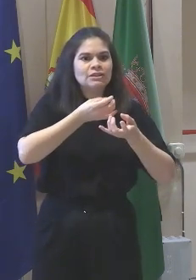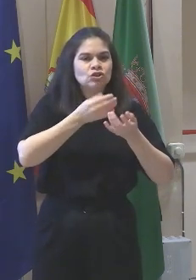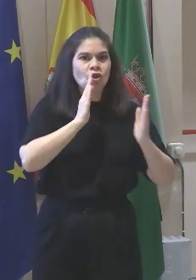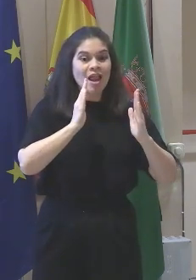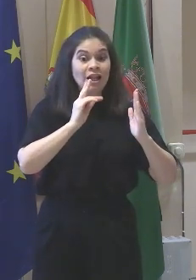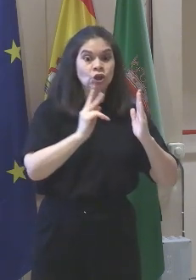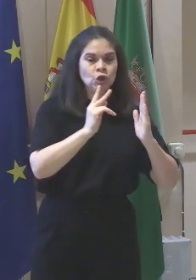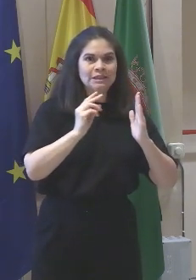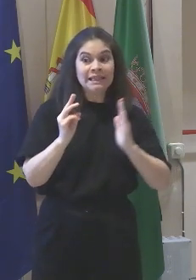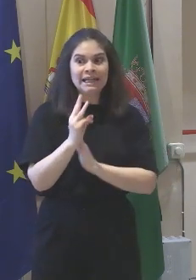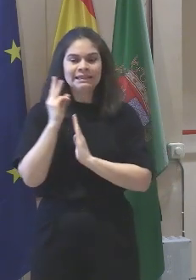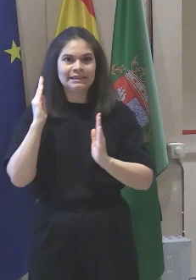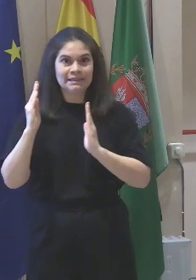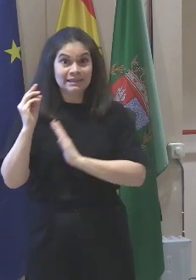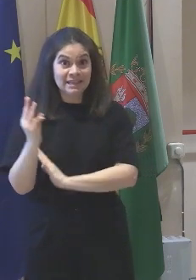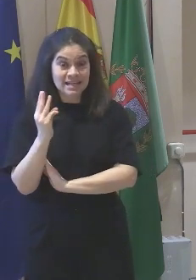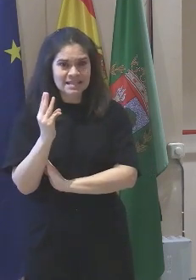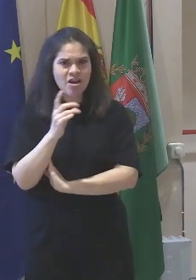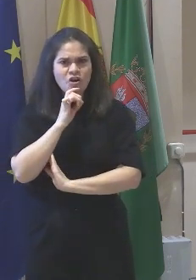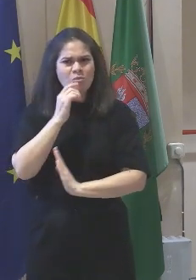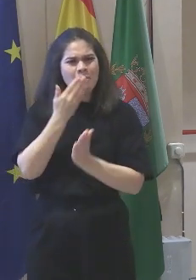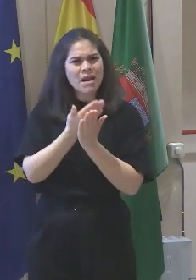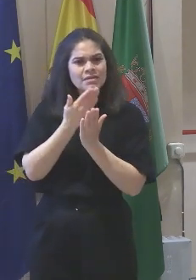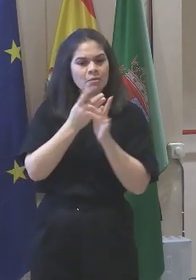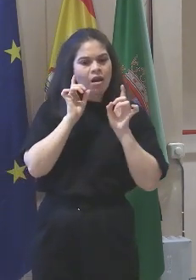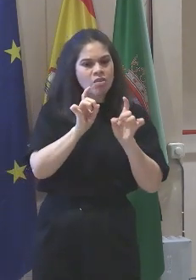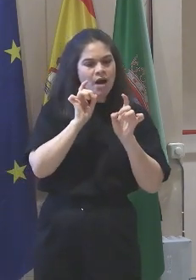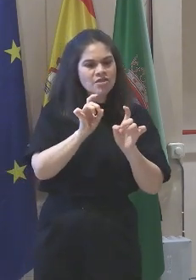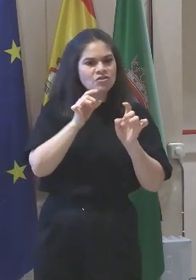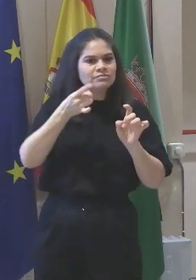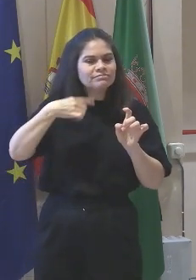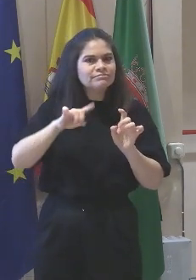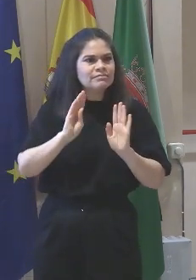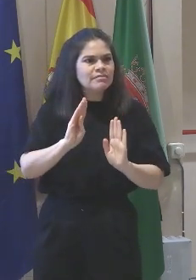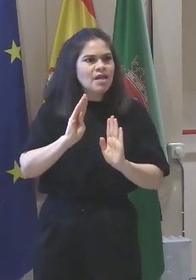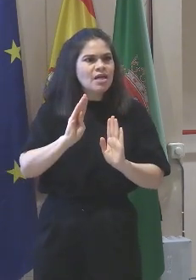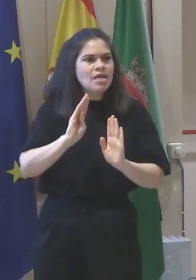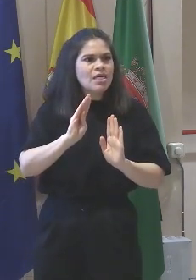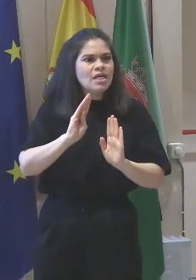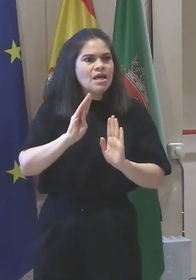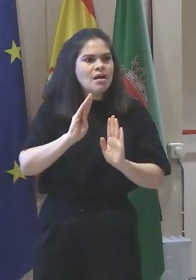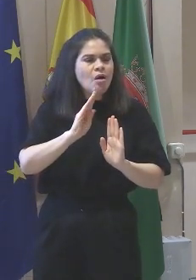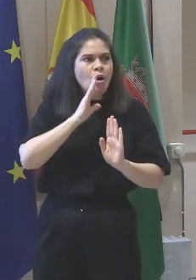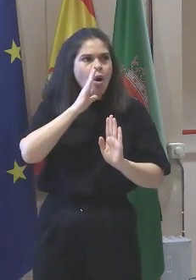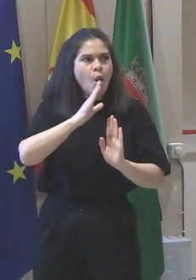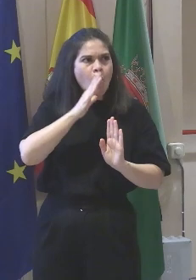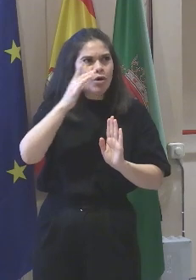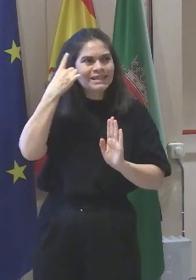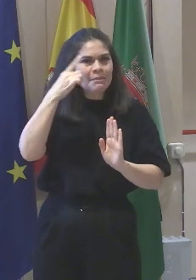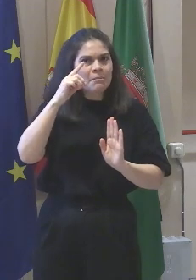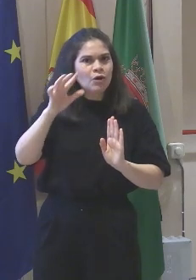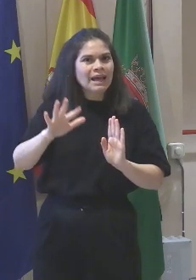2 y 3? ¿Cómo vamos a plantear la educación diabetológica? Porque sabemos que más